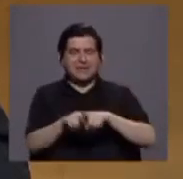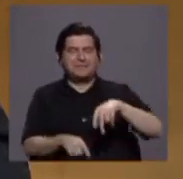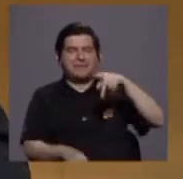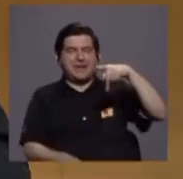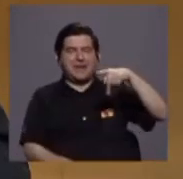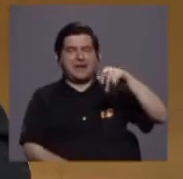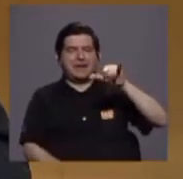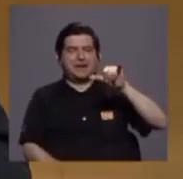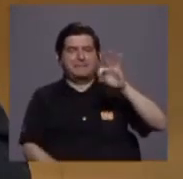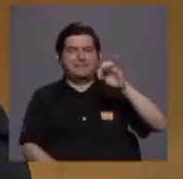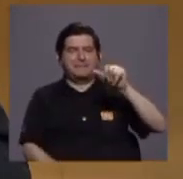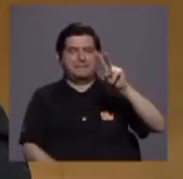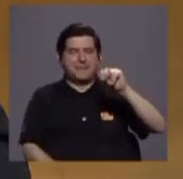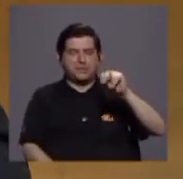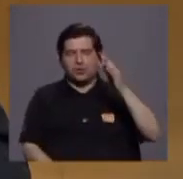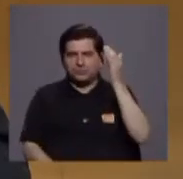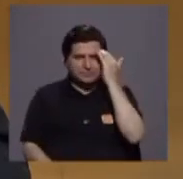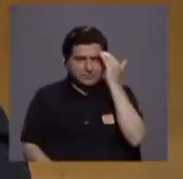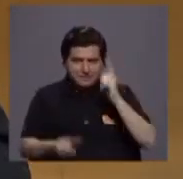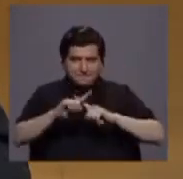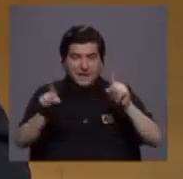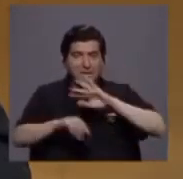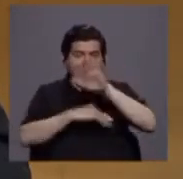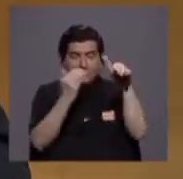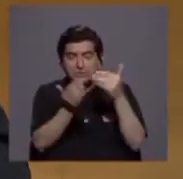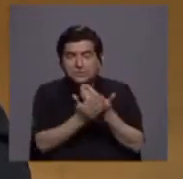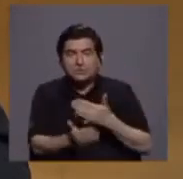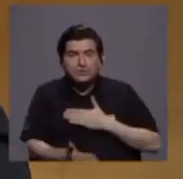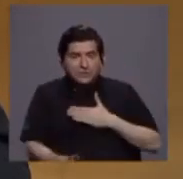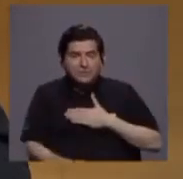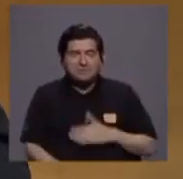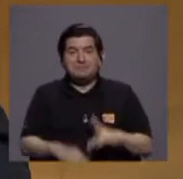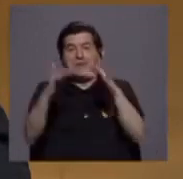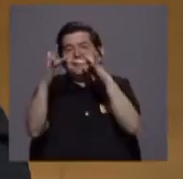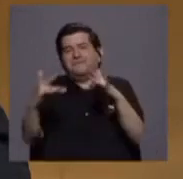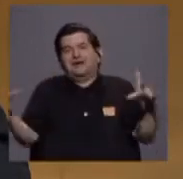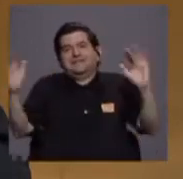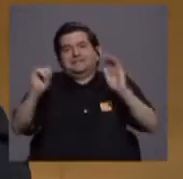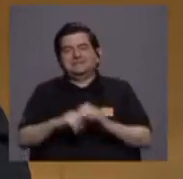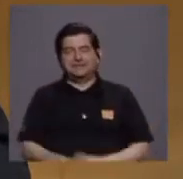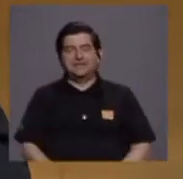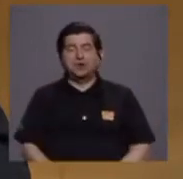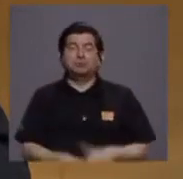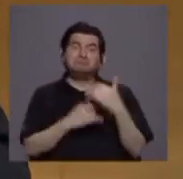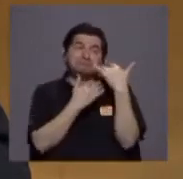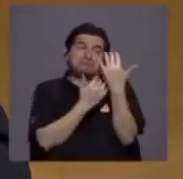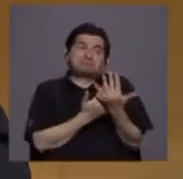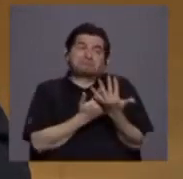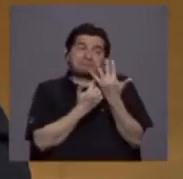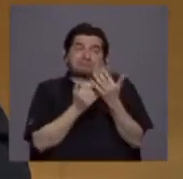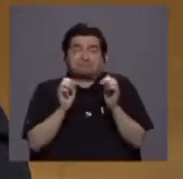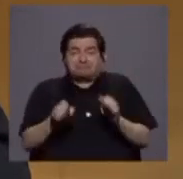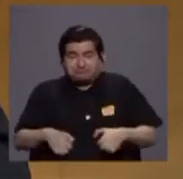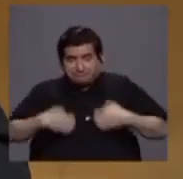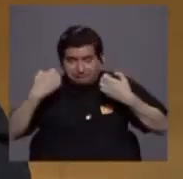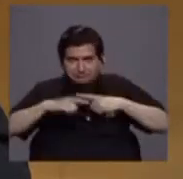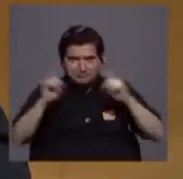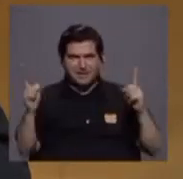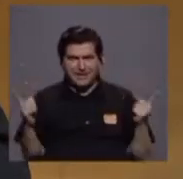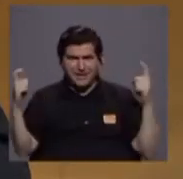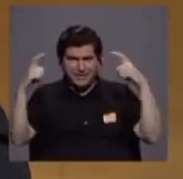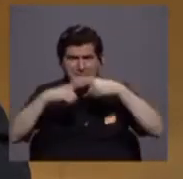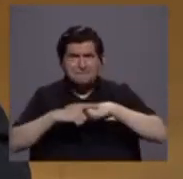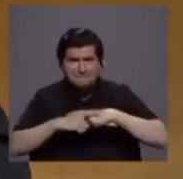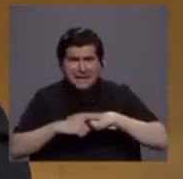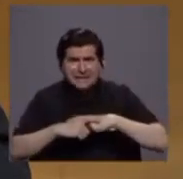sé, pero si esa fuera toda mi laguna, habría esperanza. El problema es que la